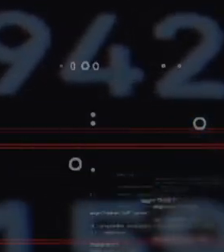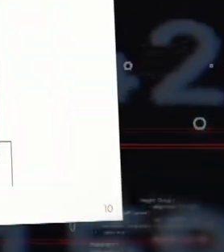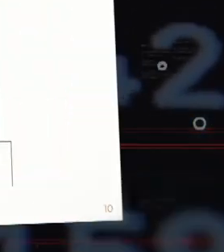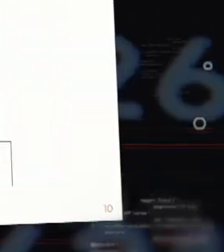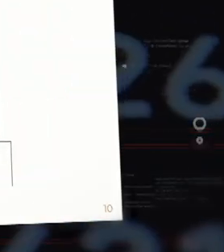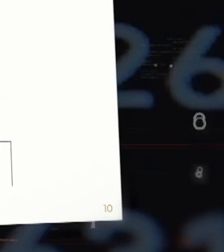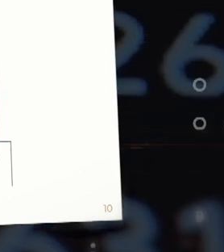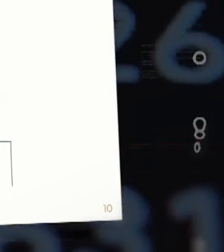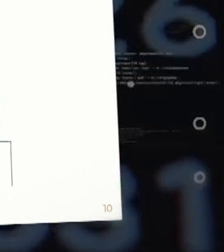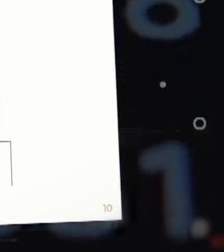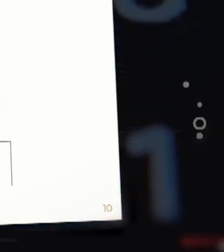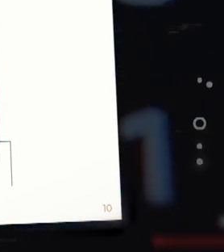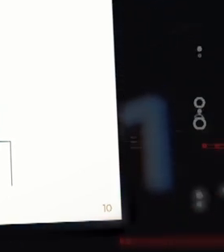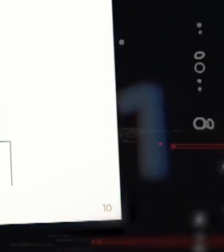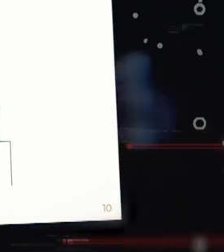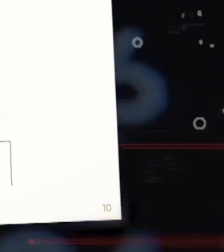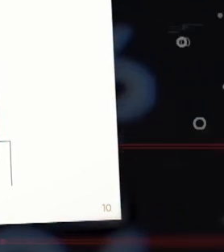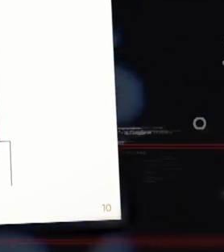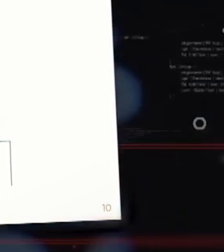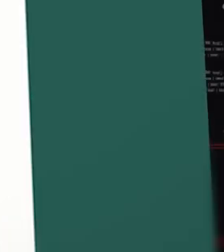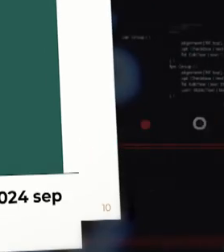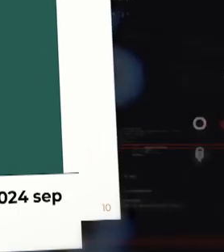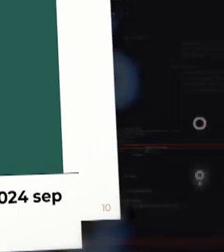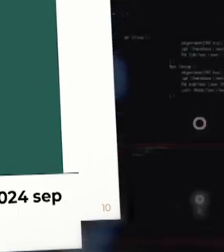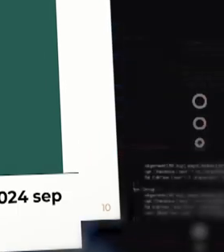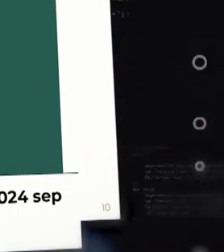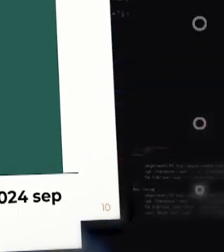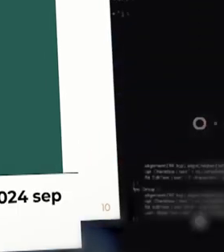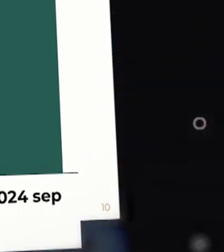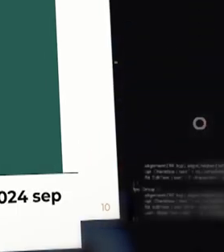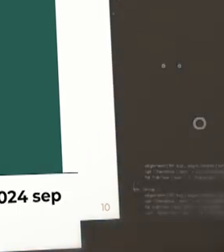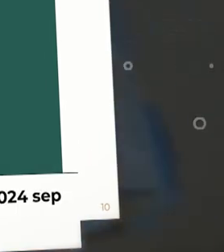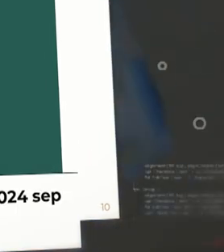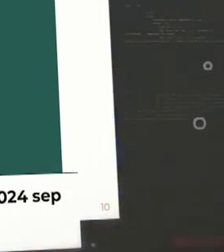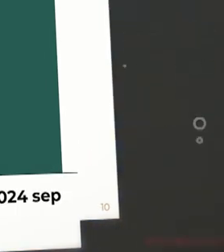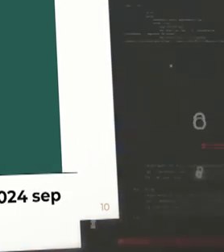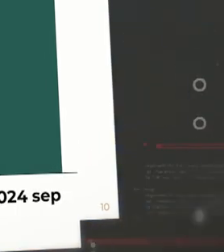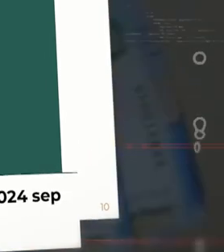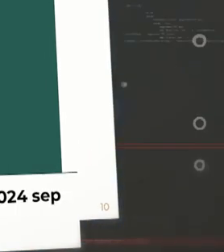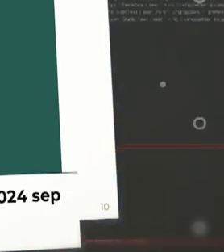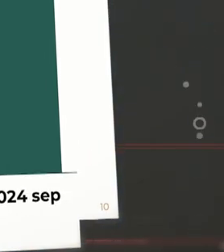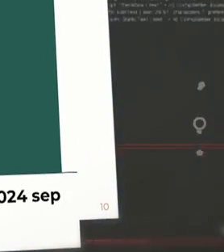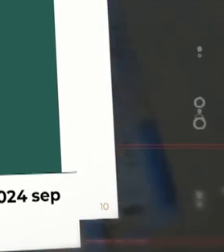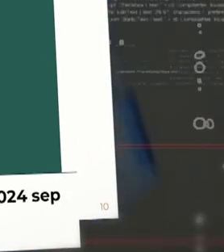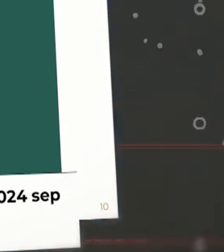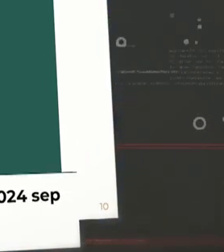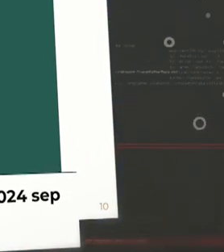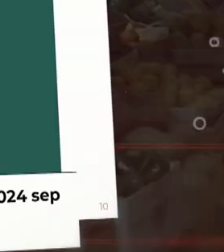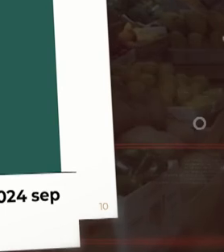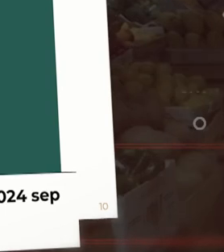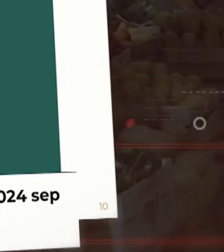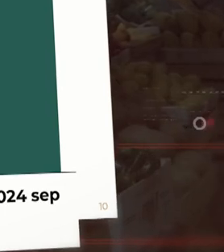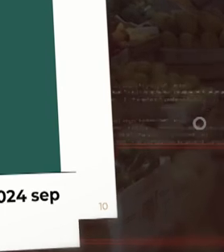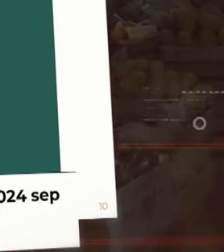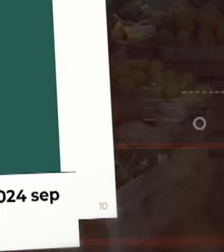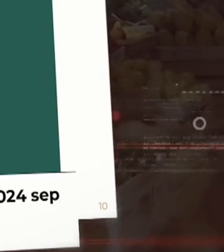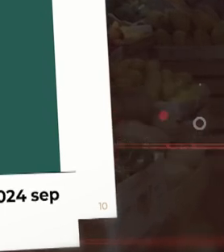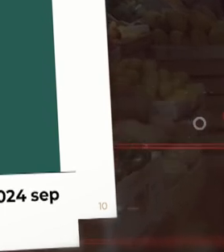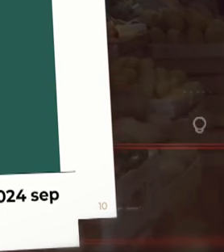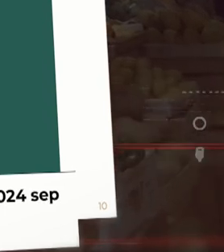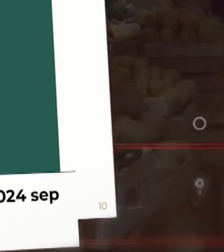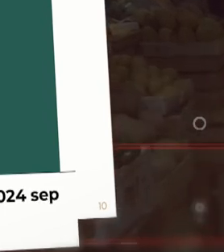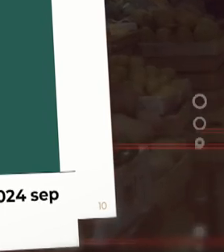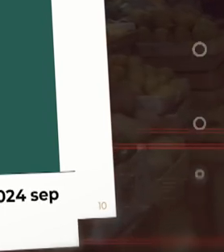la deuda. Datos de la Secretaría de Hacienda muestran que la deuda pública en México de 2018 a 2024 aumentó